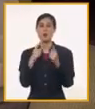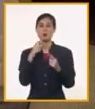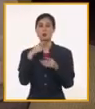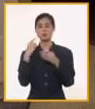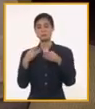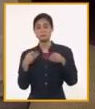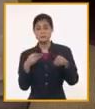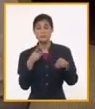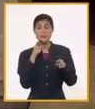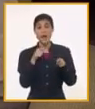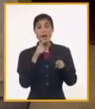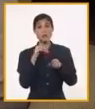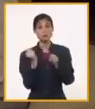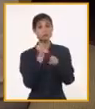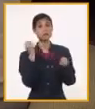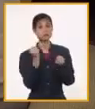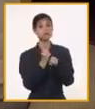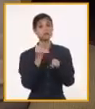trabajaron duro.